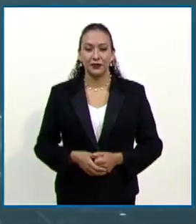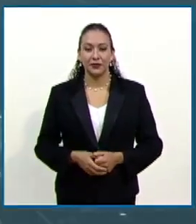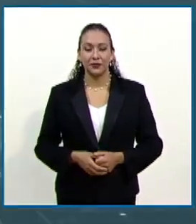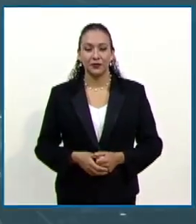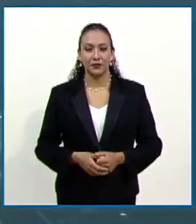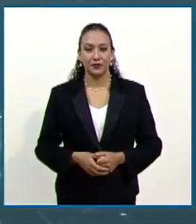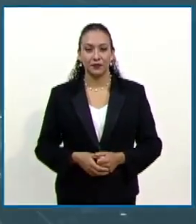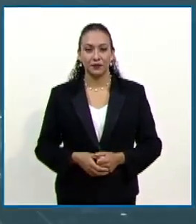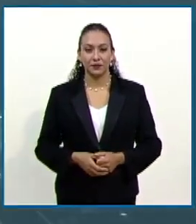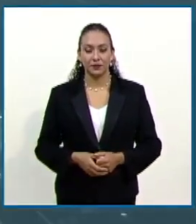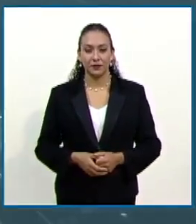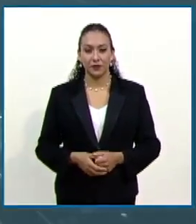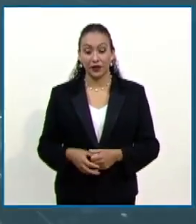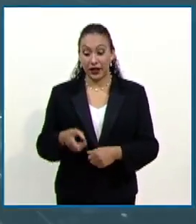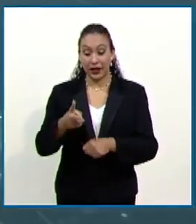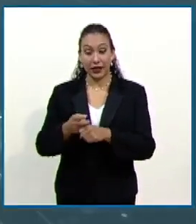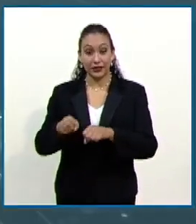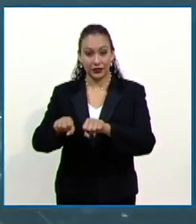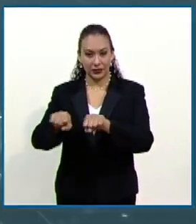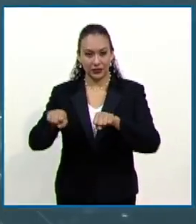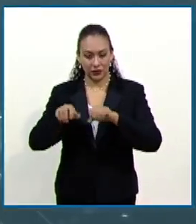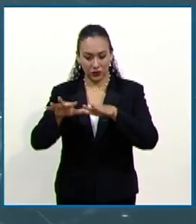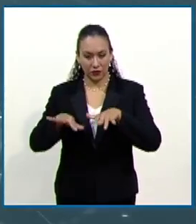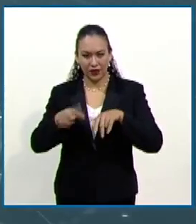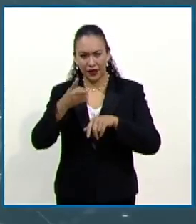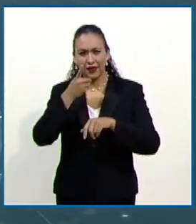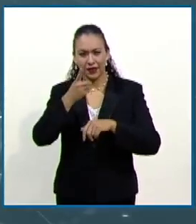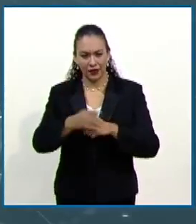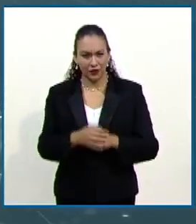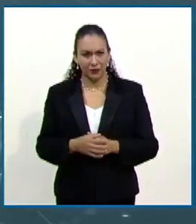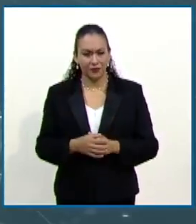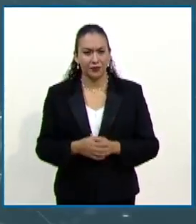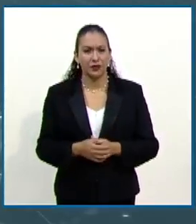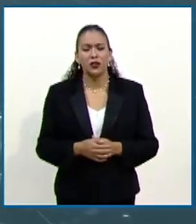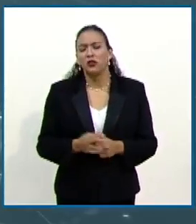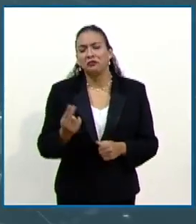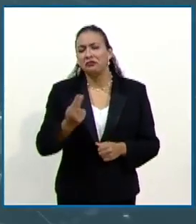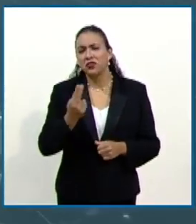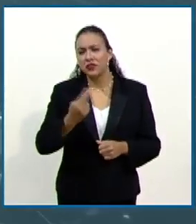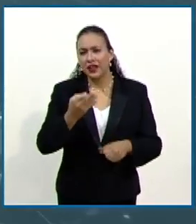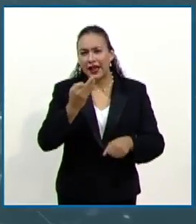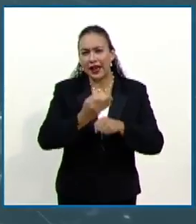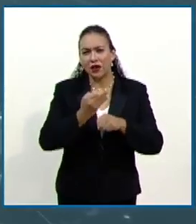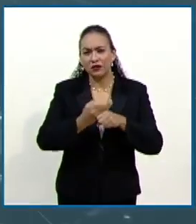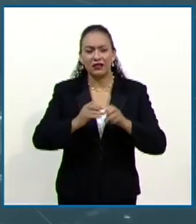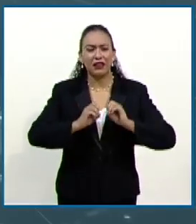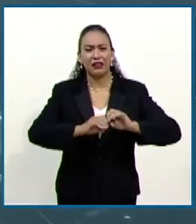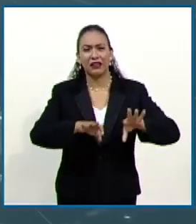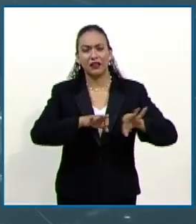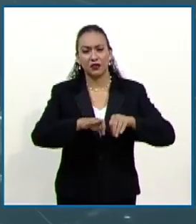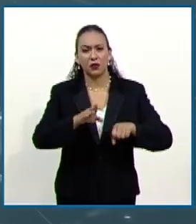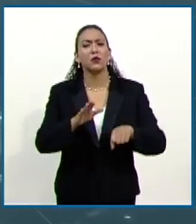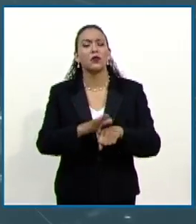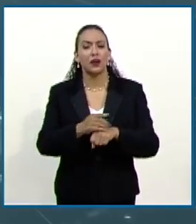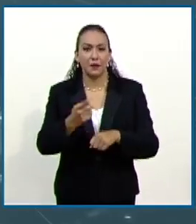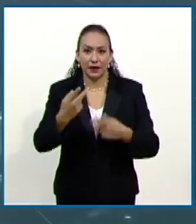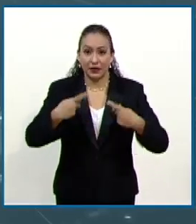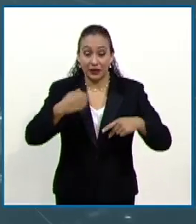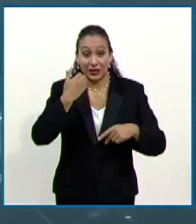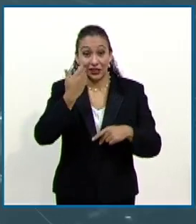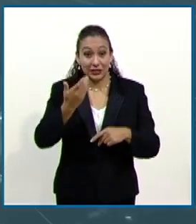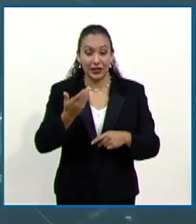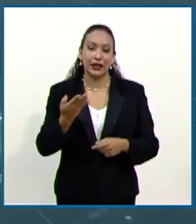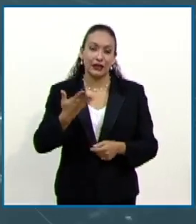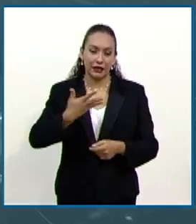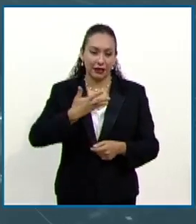La segunda sala estableció que no es necesario agotar la etapa prejudicial cuando se reclama ser declarado beneficiario de los